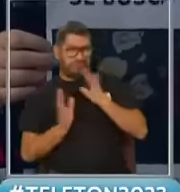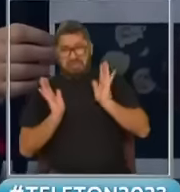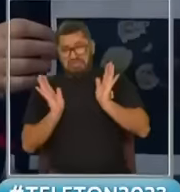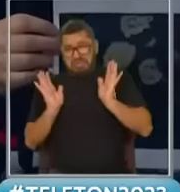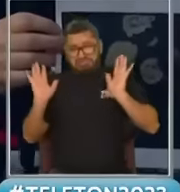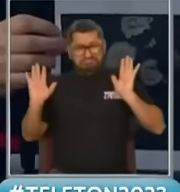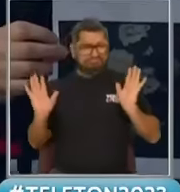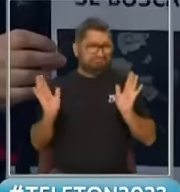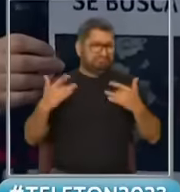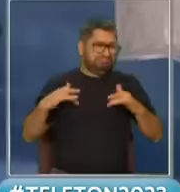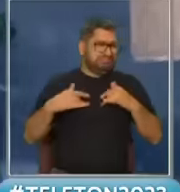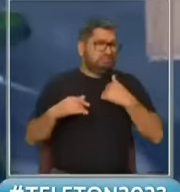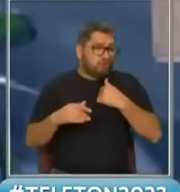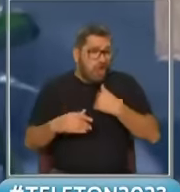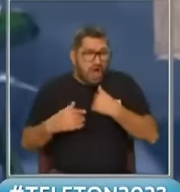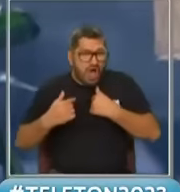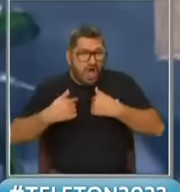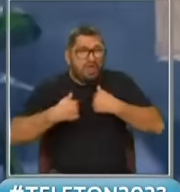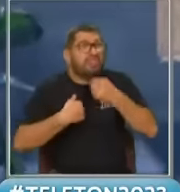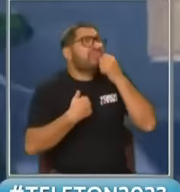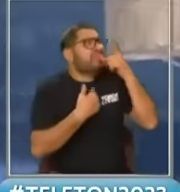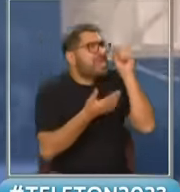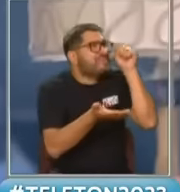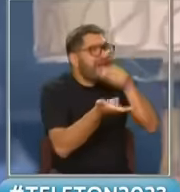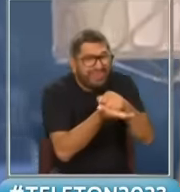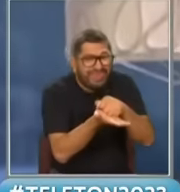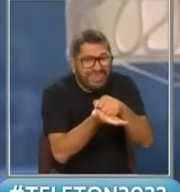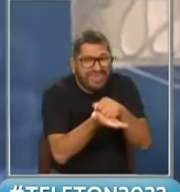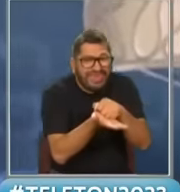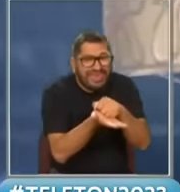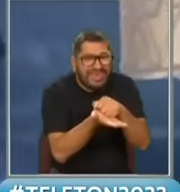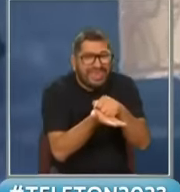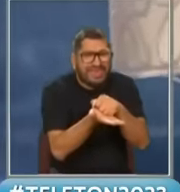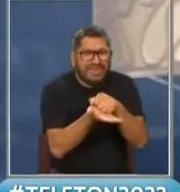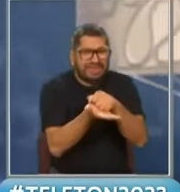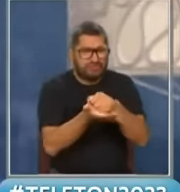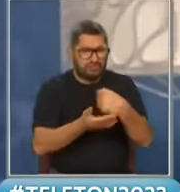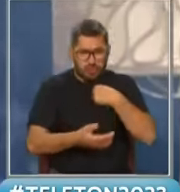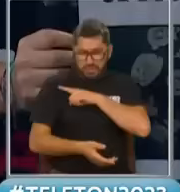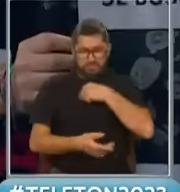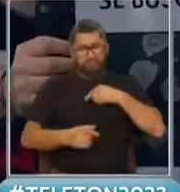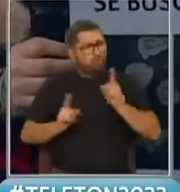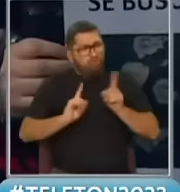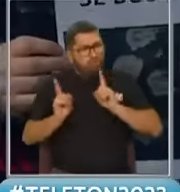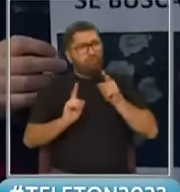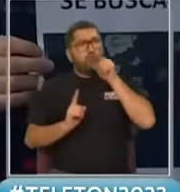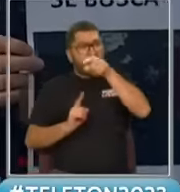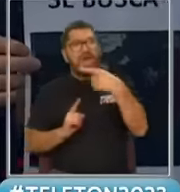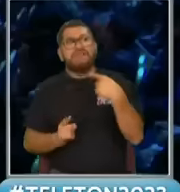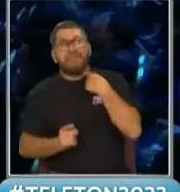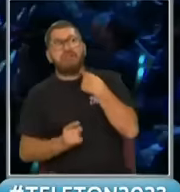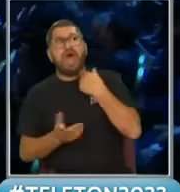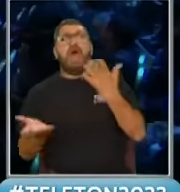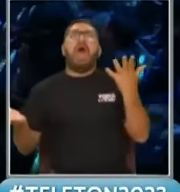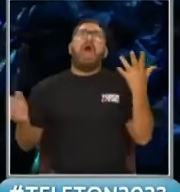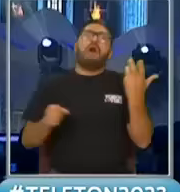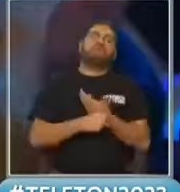Yo fui a poner la demanda, y yo le decía, no, yo soy culpable. Señora, usted es la víctima. Ah, puta, perdón.